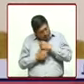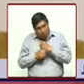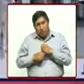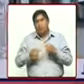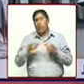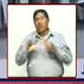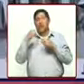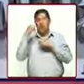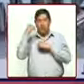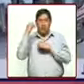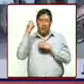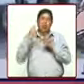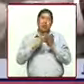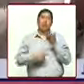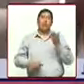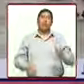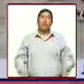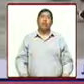nivel de prestes, ¿no?